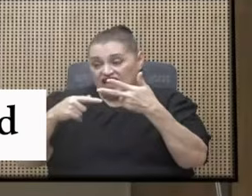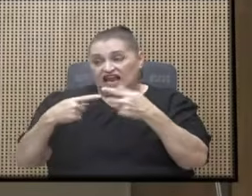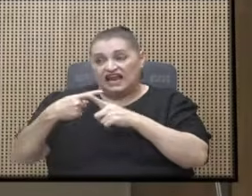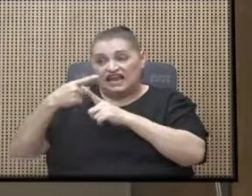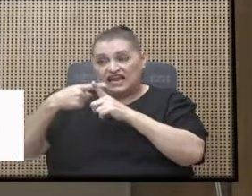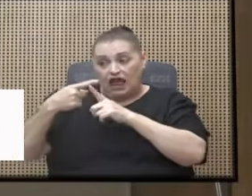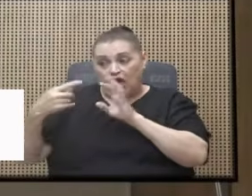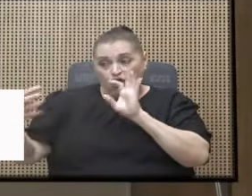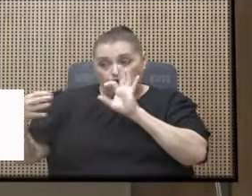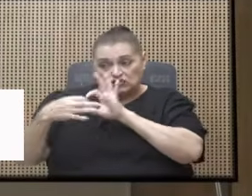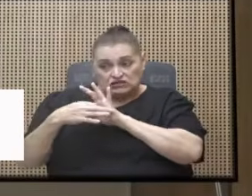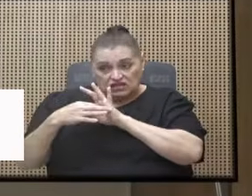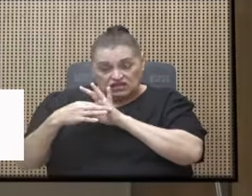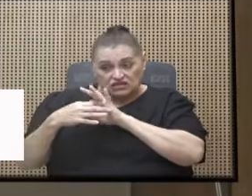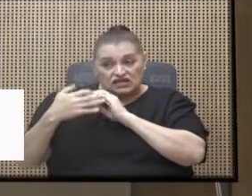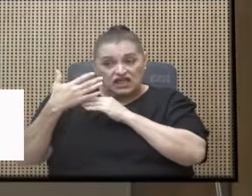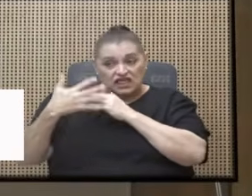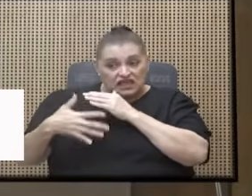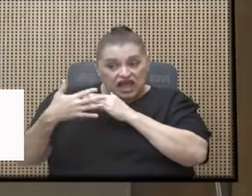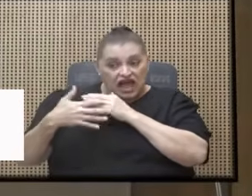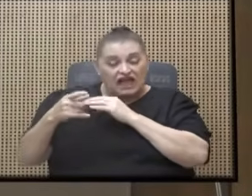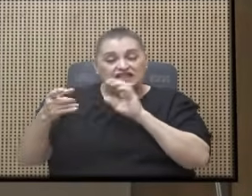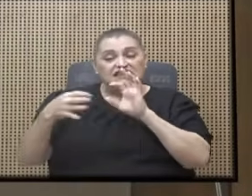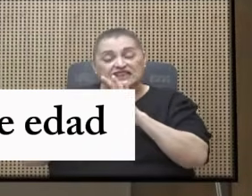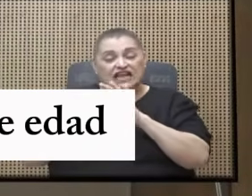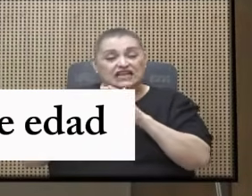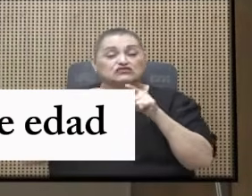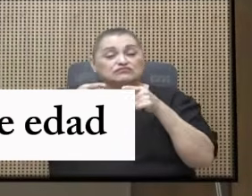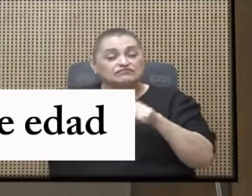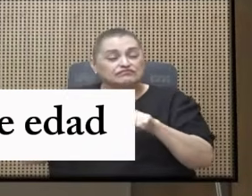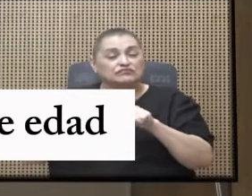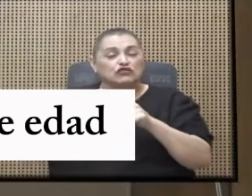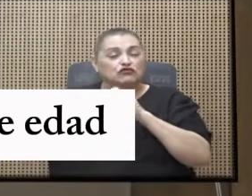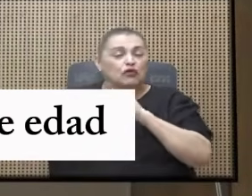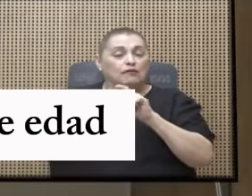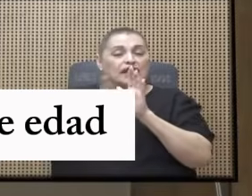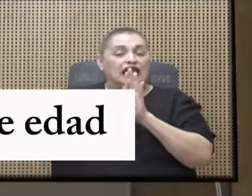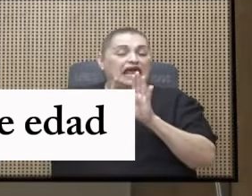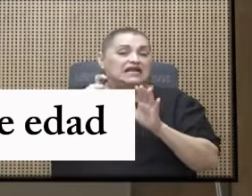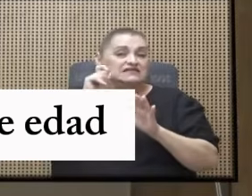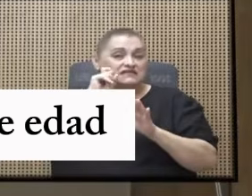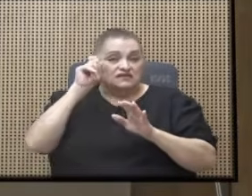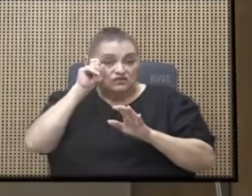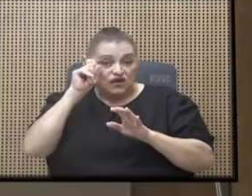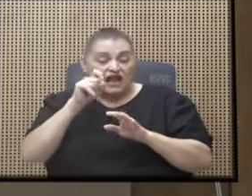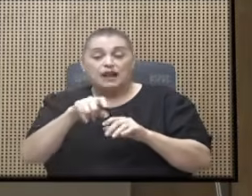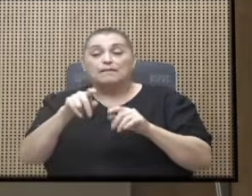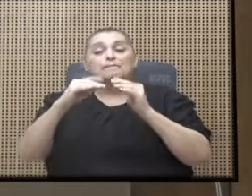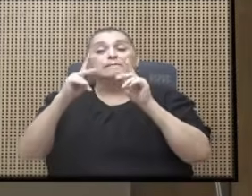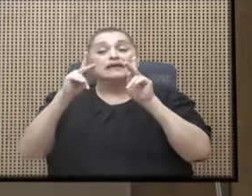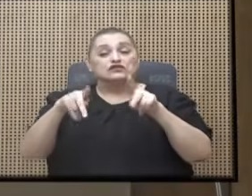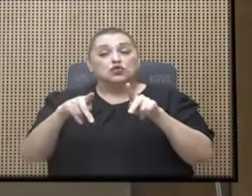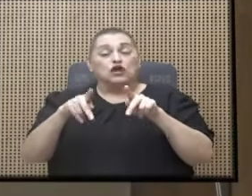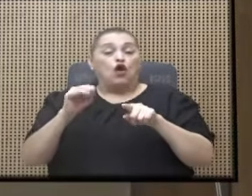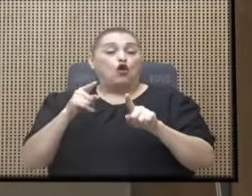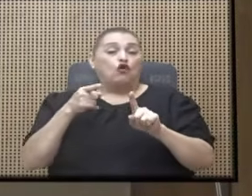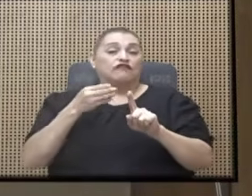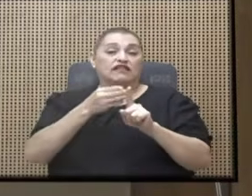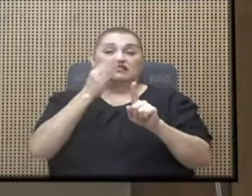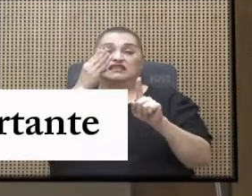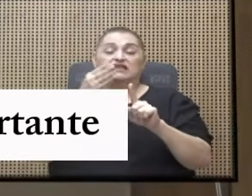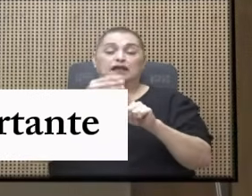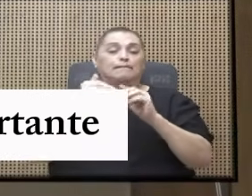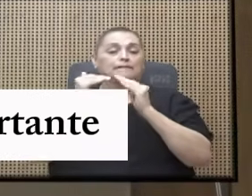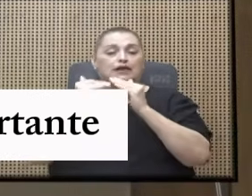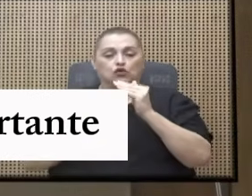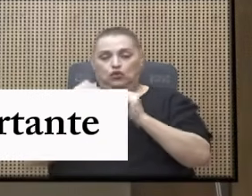afinidad, con excepción de los delitos sexuales en los que la persona ofendida sea menor de edad. Y después se agrega un